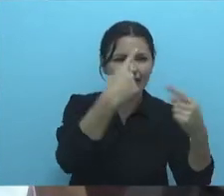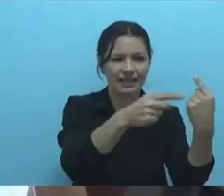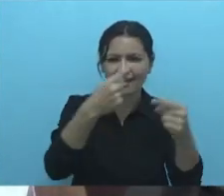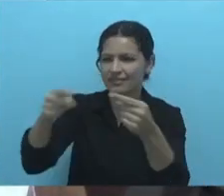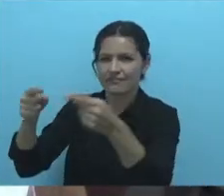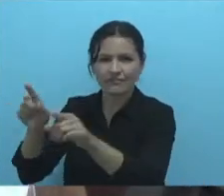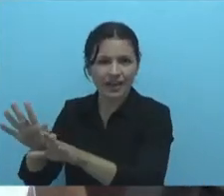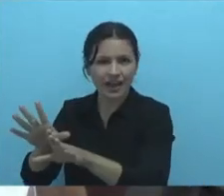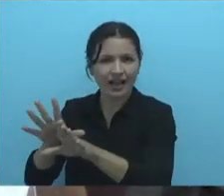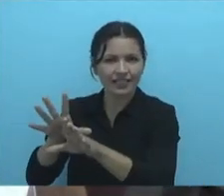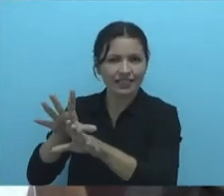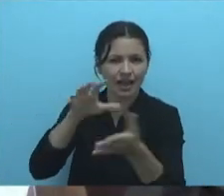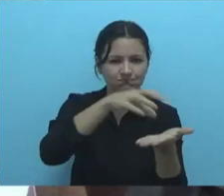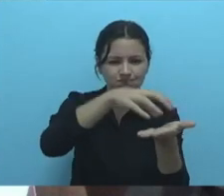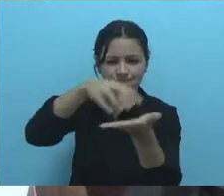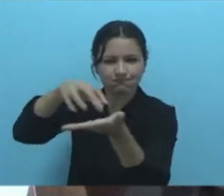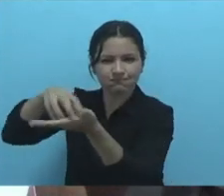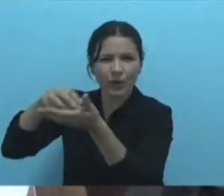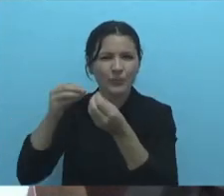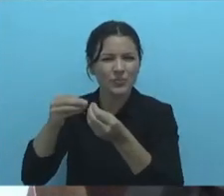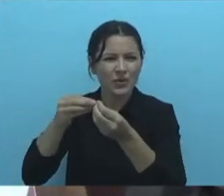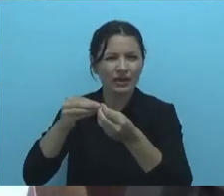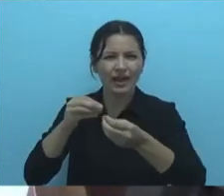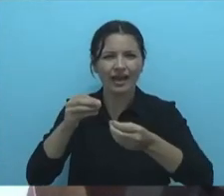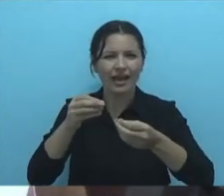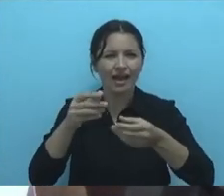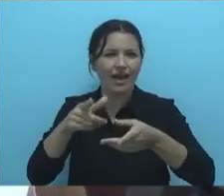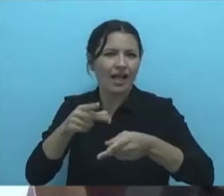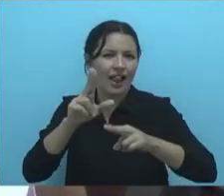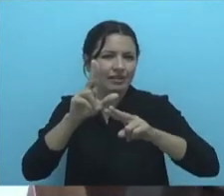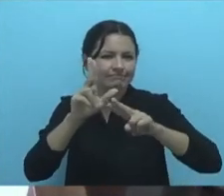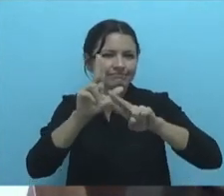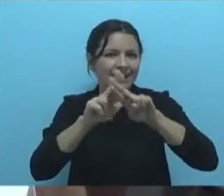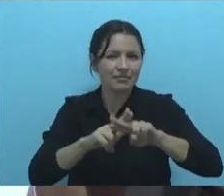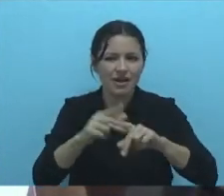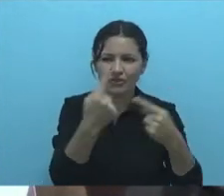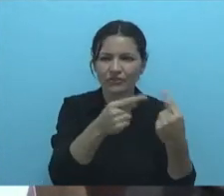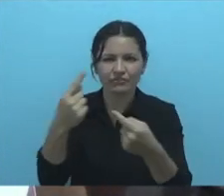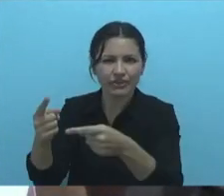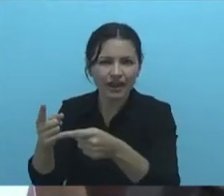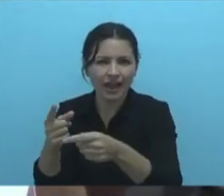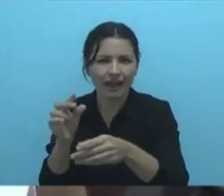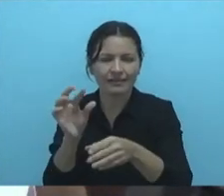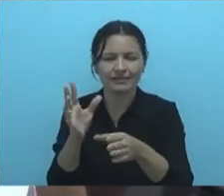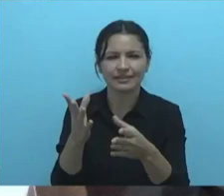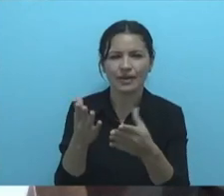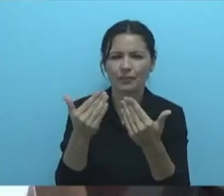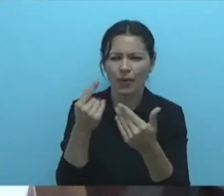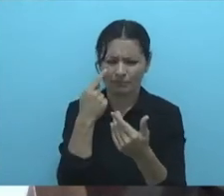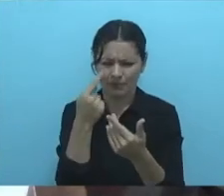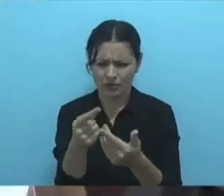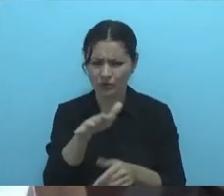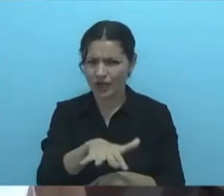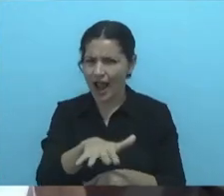golpes en cada en cada en cada lugar mi proyecto es para la unificación de las historias clínicas